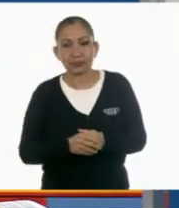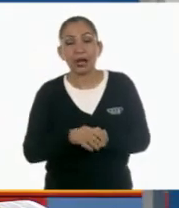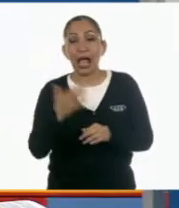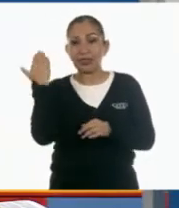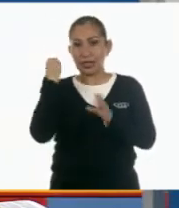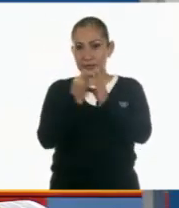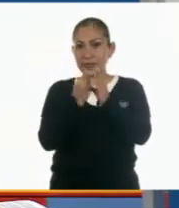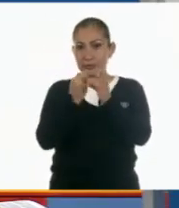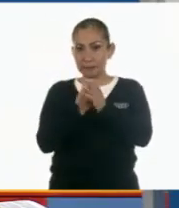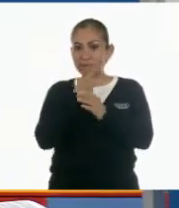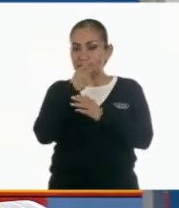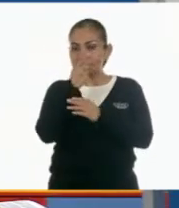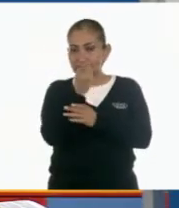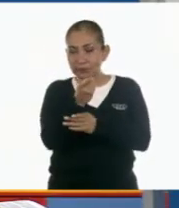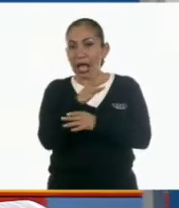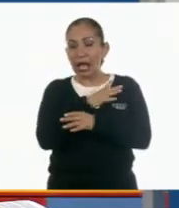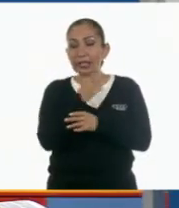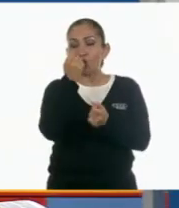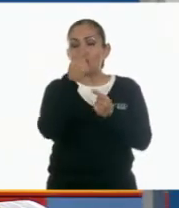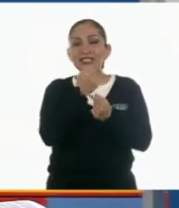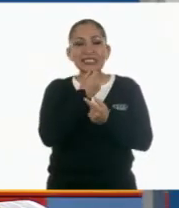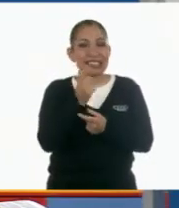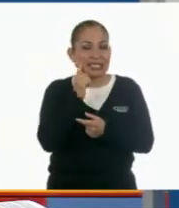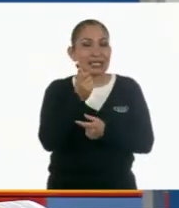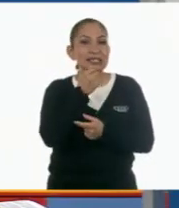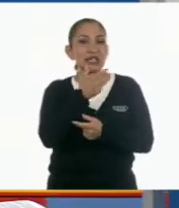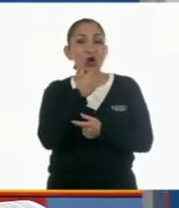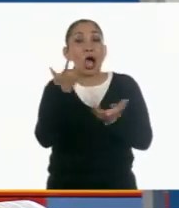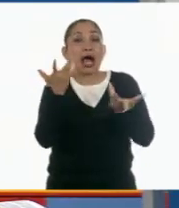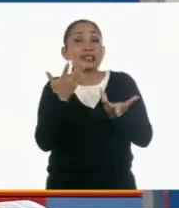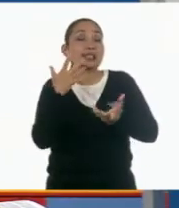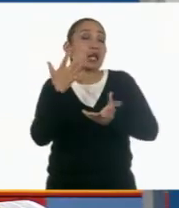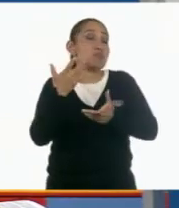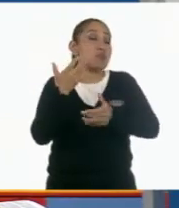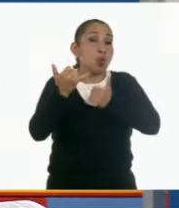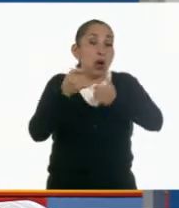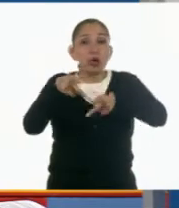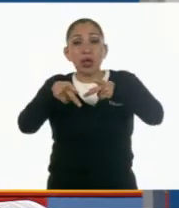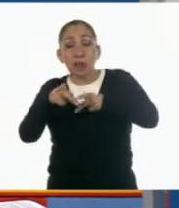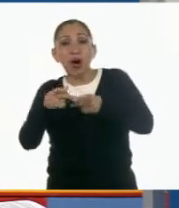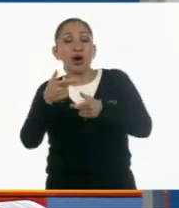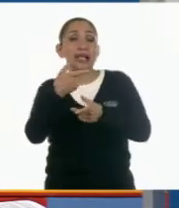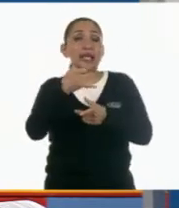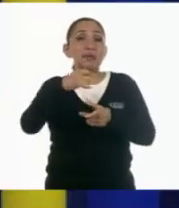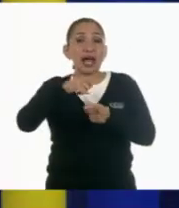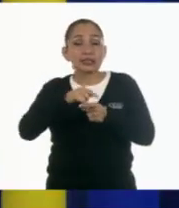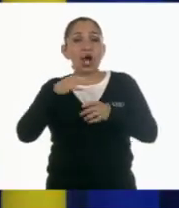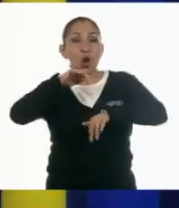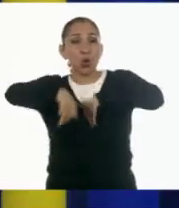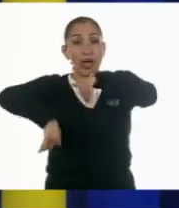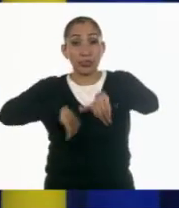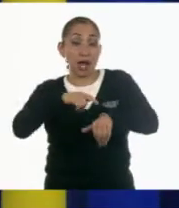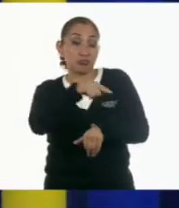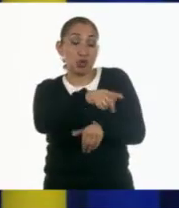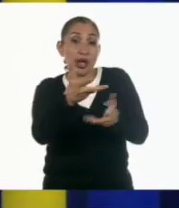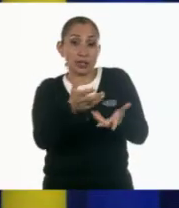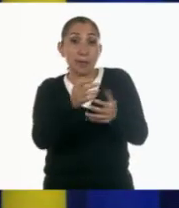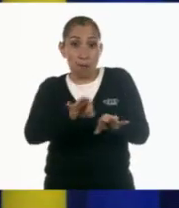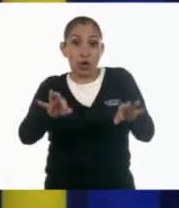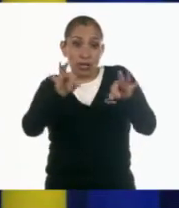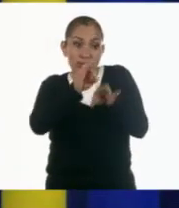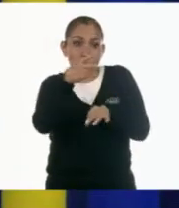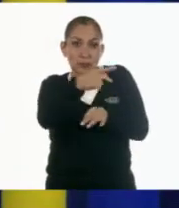sesión anterior comentábamos que hay chicos y chicas que se dedican a practicar fútbol, gimnasia, natación, y eso también es